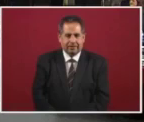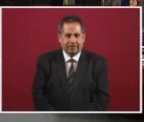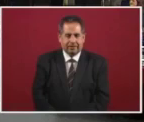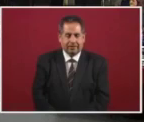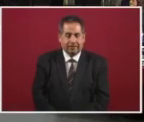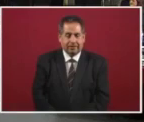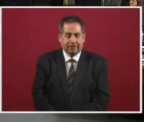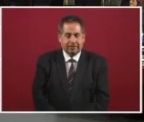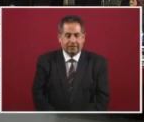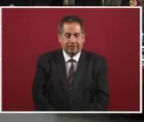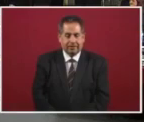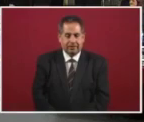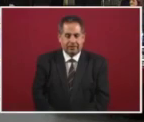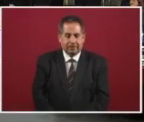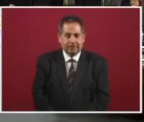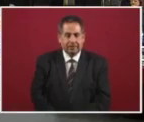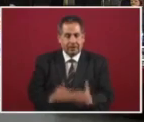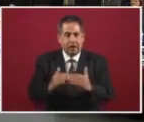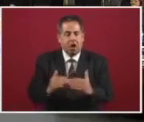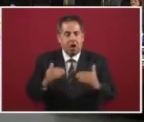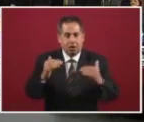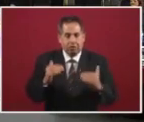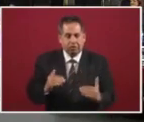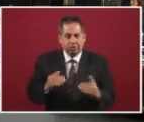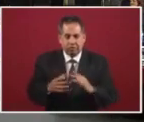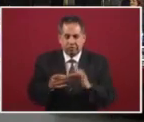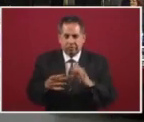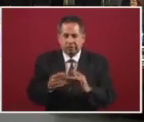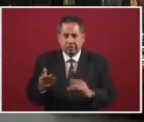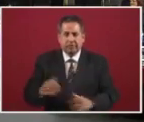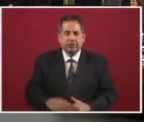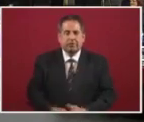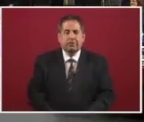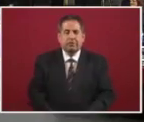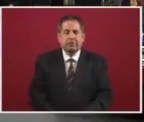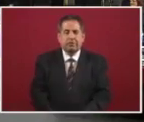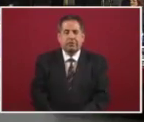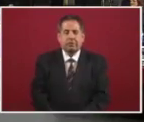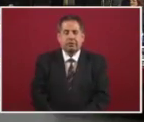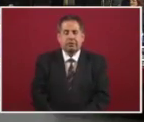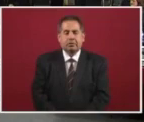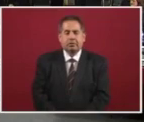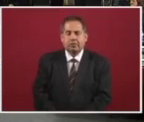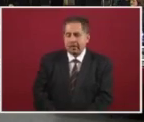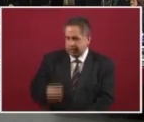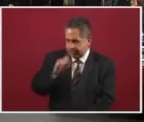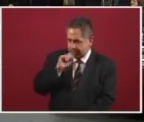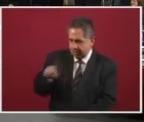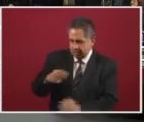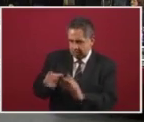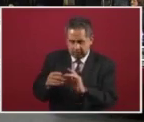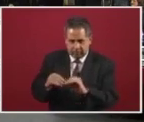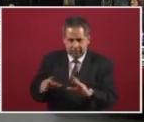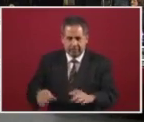Ahora les dan los datos. ¿Cuál fue el costo? También les informo.